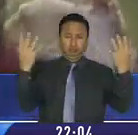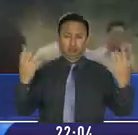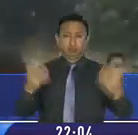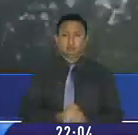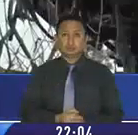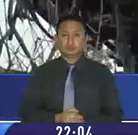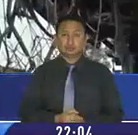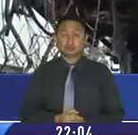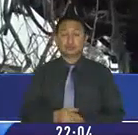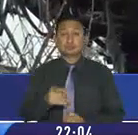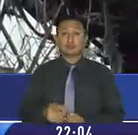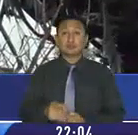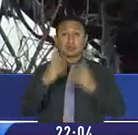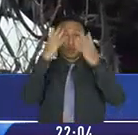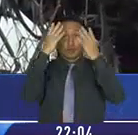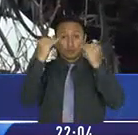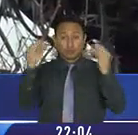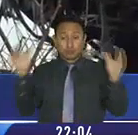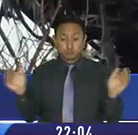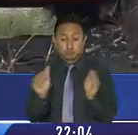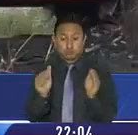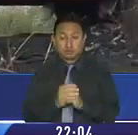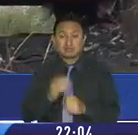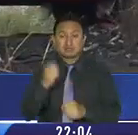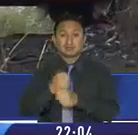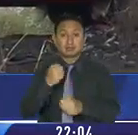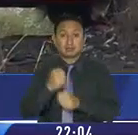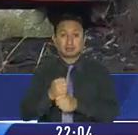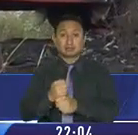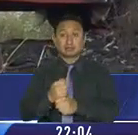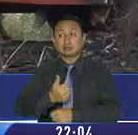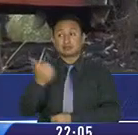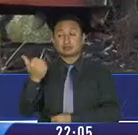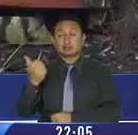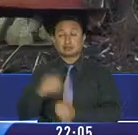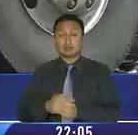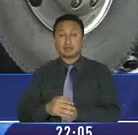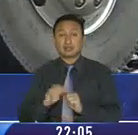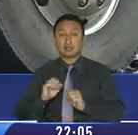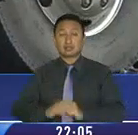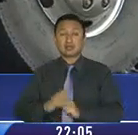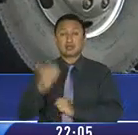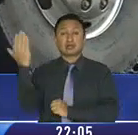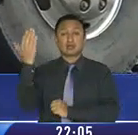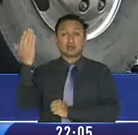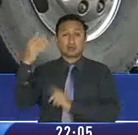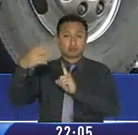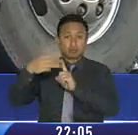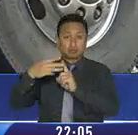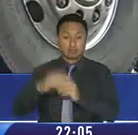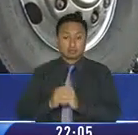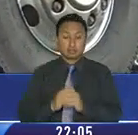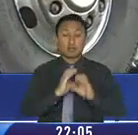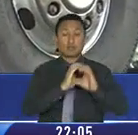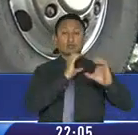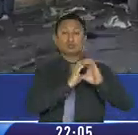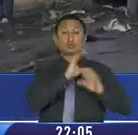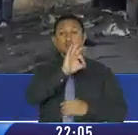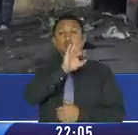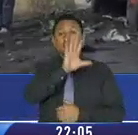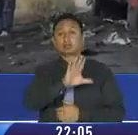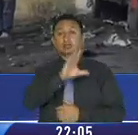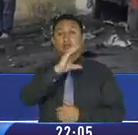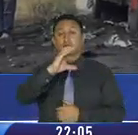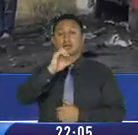pequeña furgoneta cuyos ocupantes laboraban en la instalación de internet y televisión y el bus 95 de la cooperativa